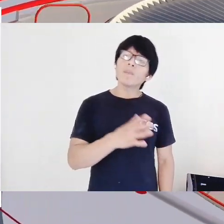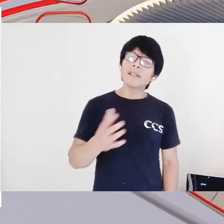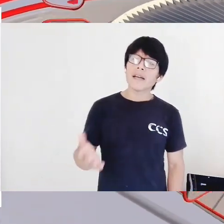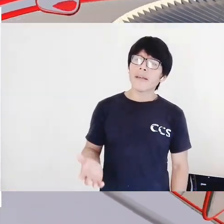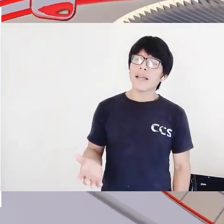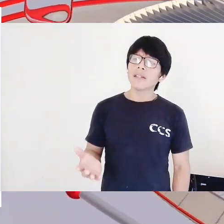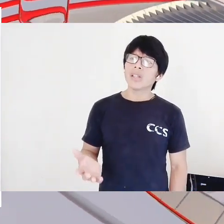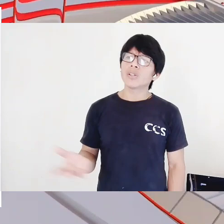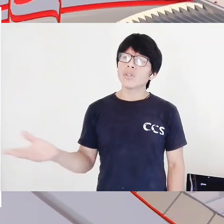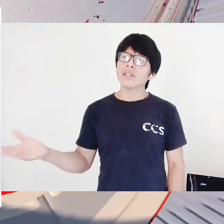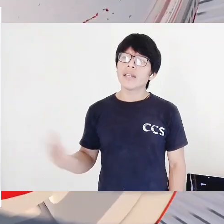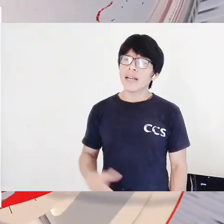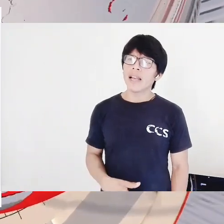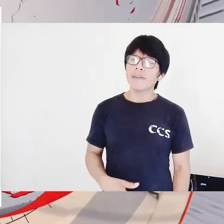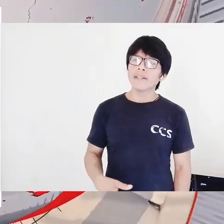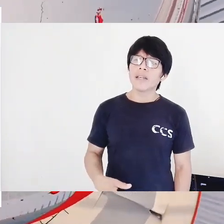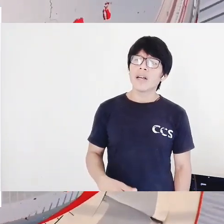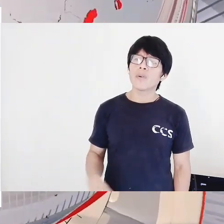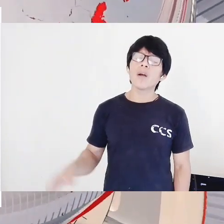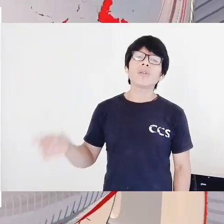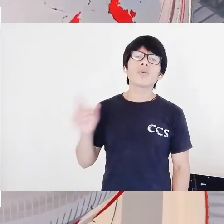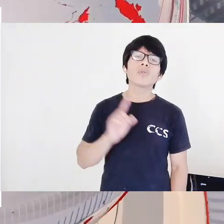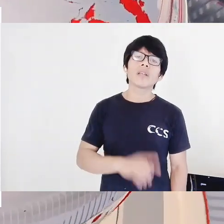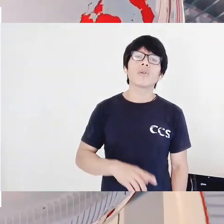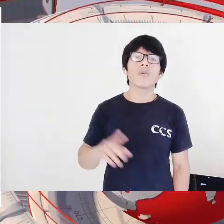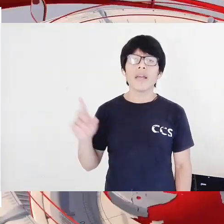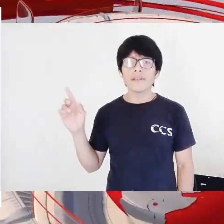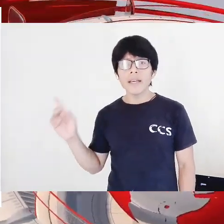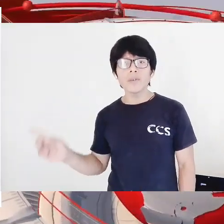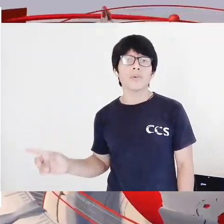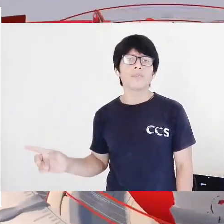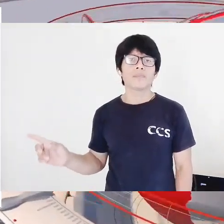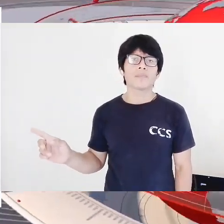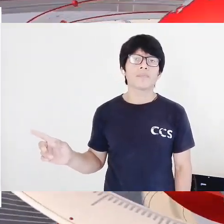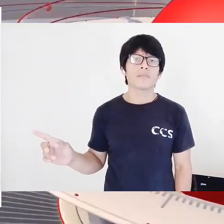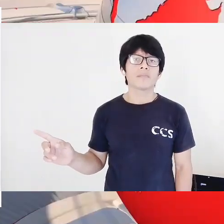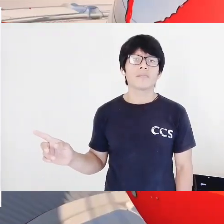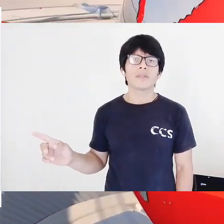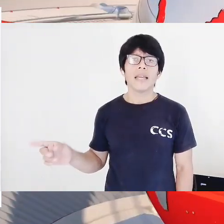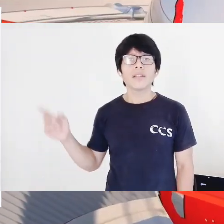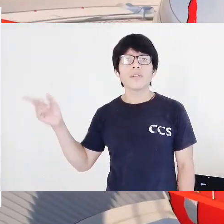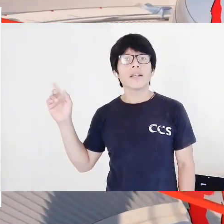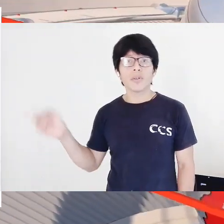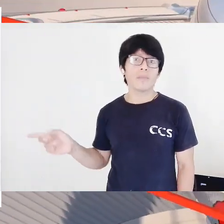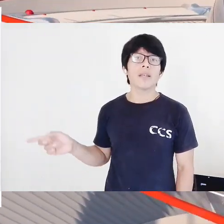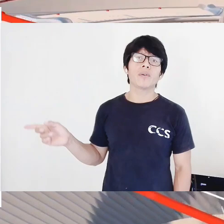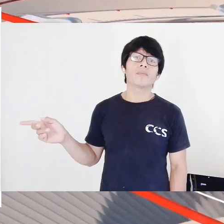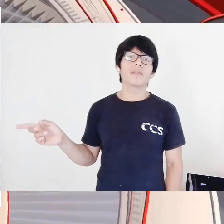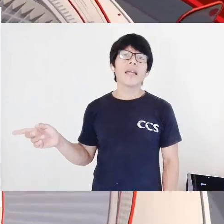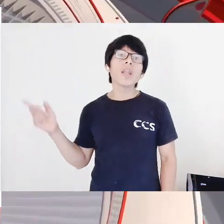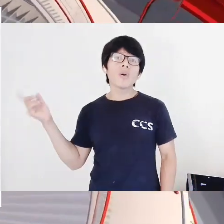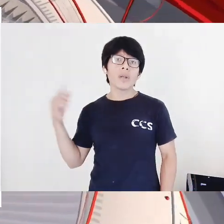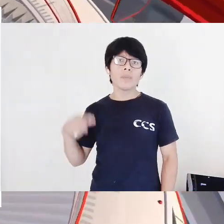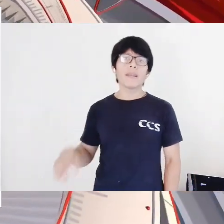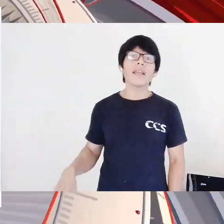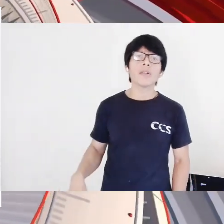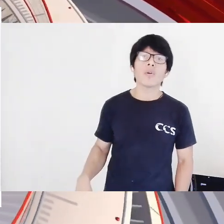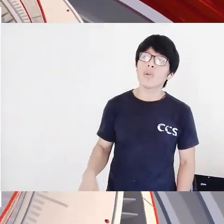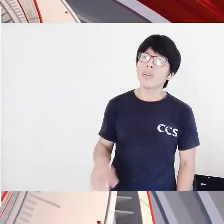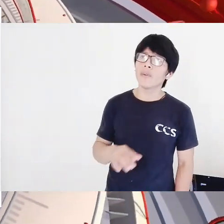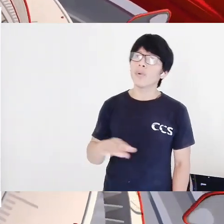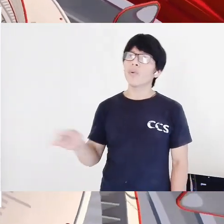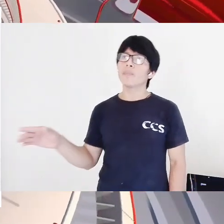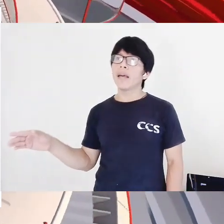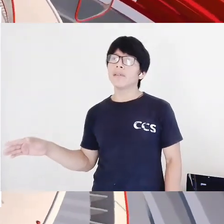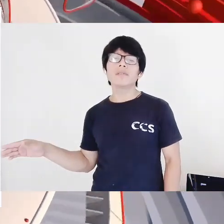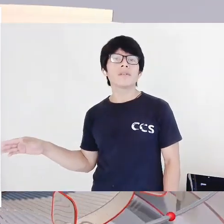Kenia López Rabadán y Xochitl Gálvez cuando sucedió lo de Atenco? Esto en el Estado de México, en el gobierno de Peña Nieto,